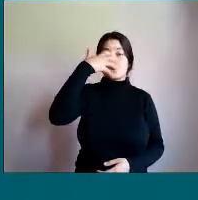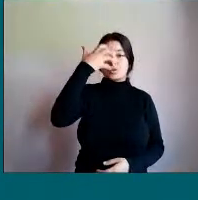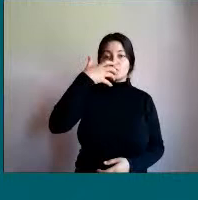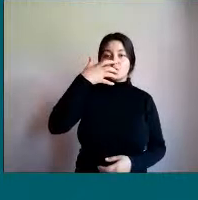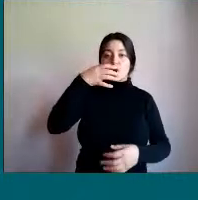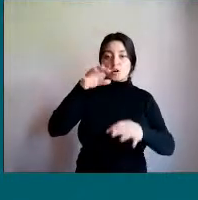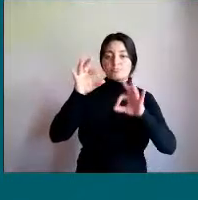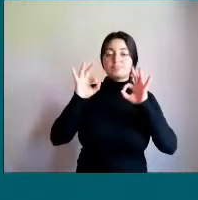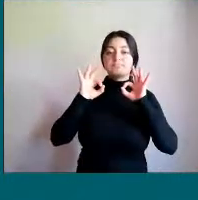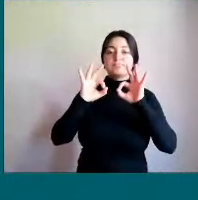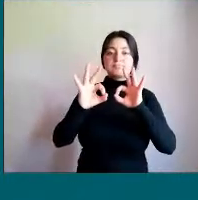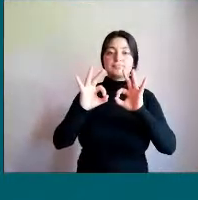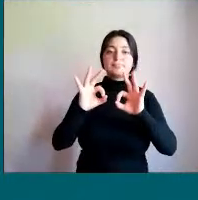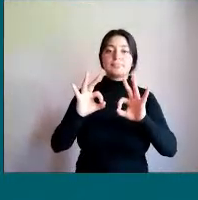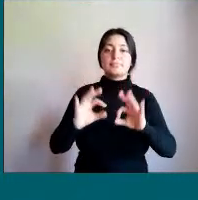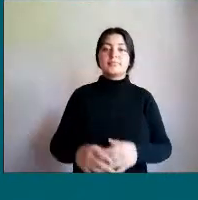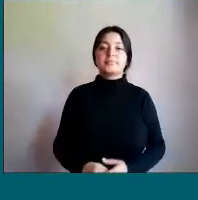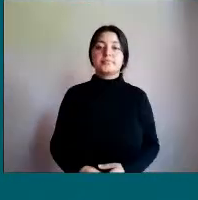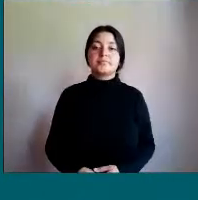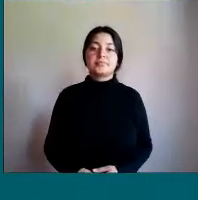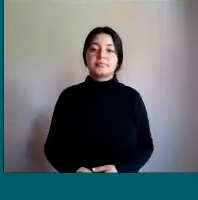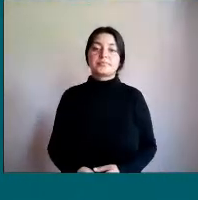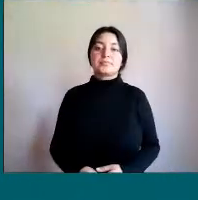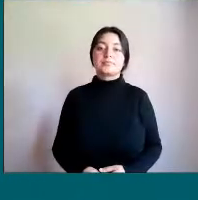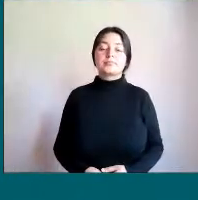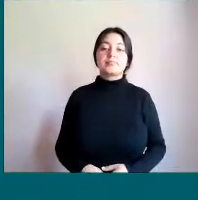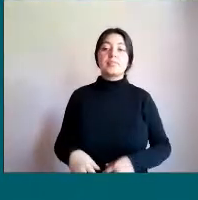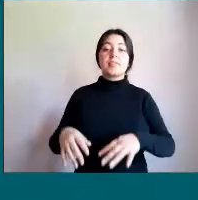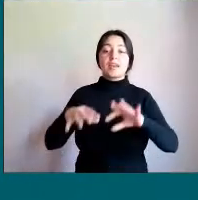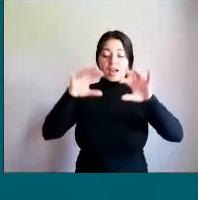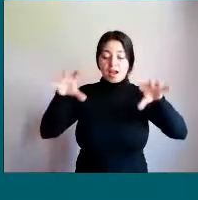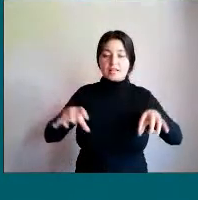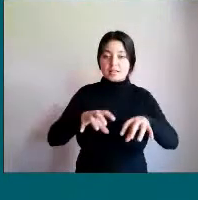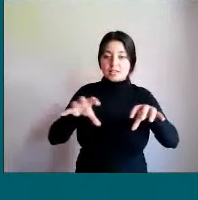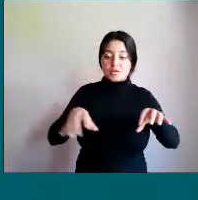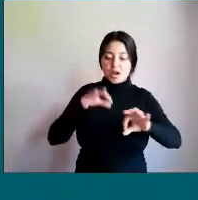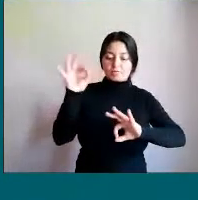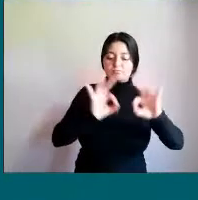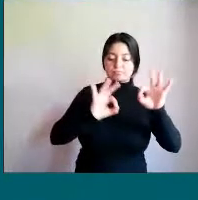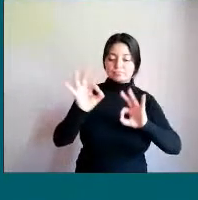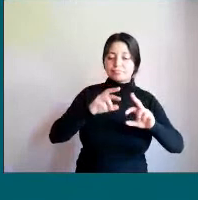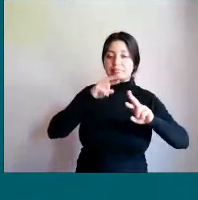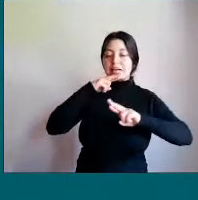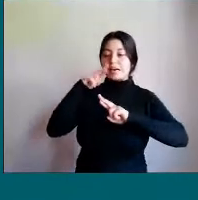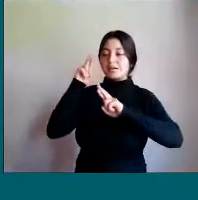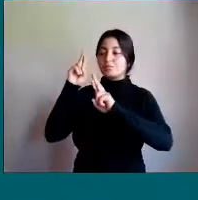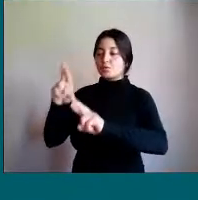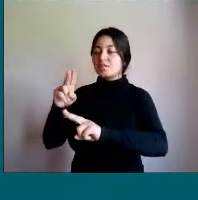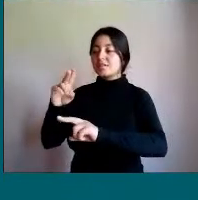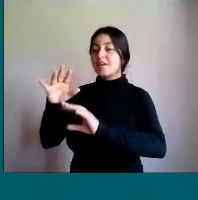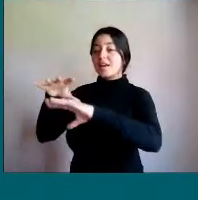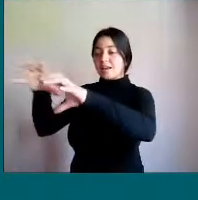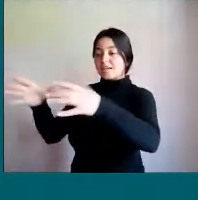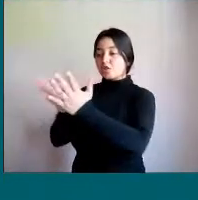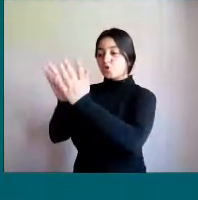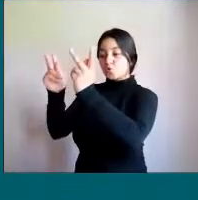los objetivos, que tenga una calidad en la planificación y que muestre estos resultados de aprendizaje, ¿vale?